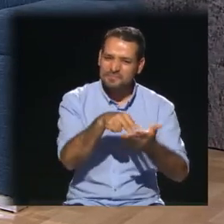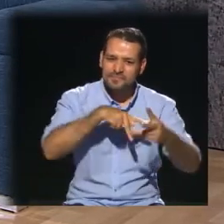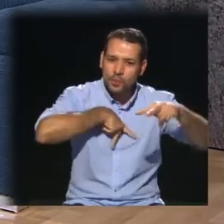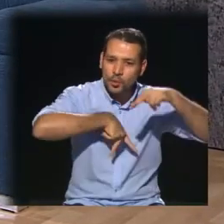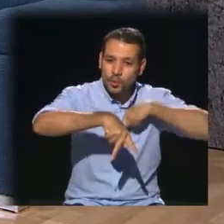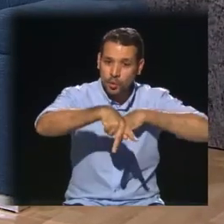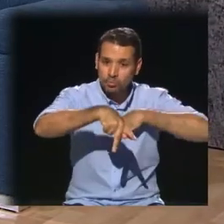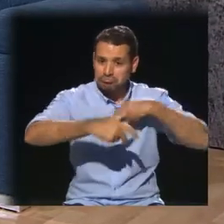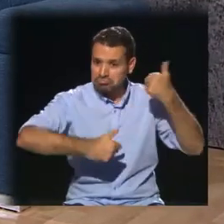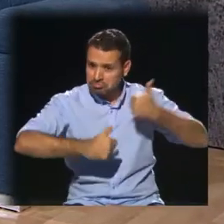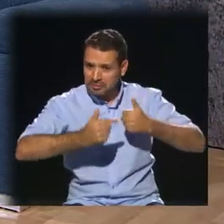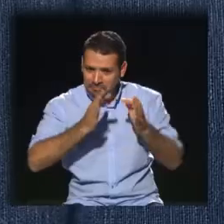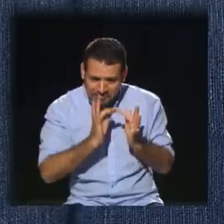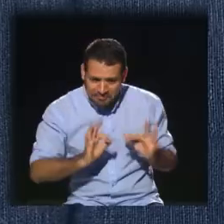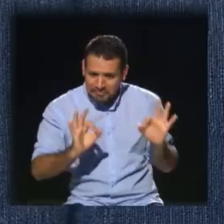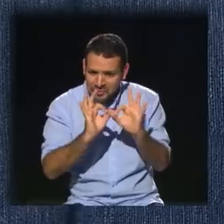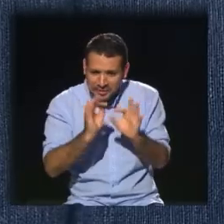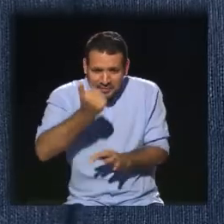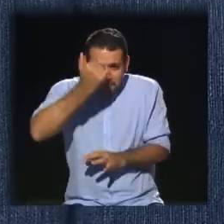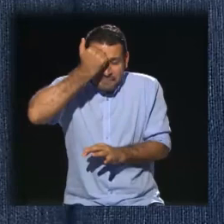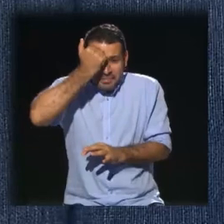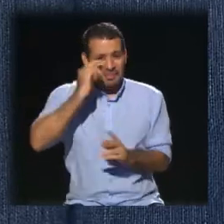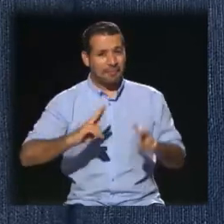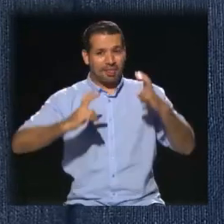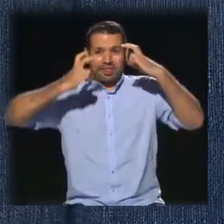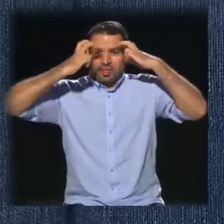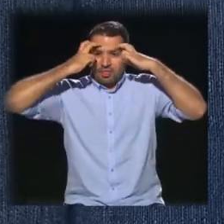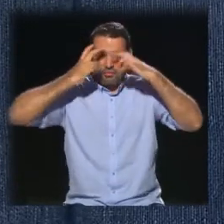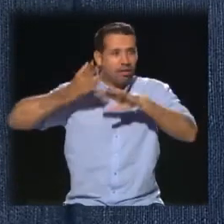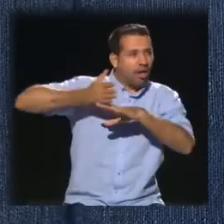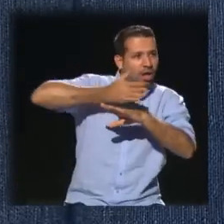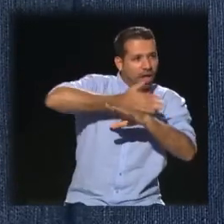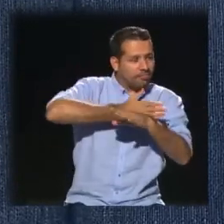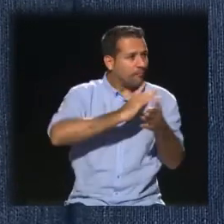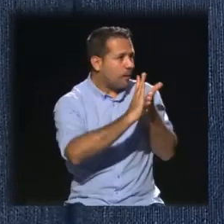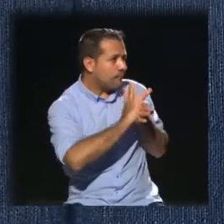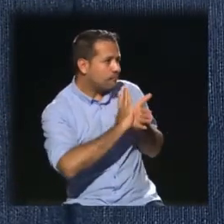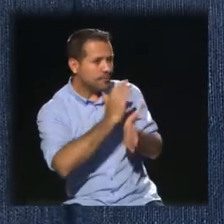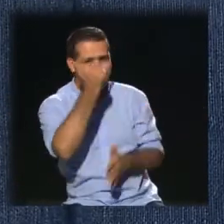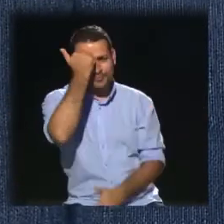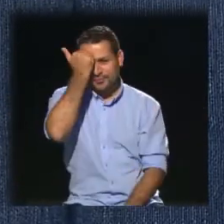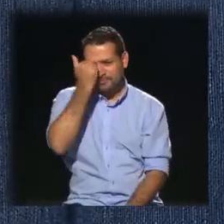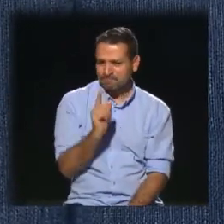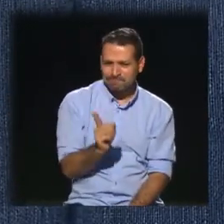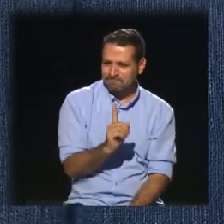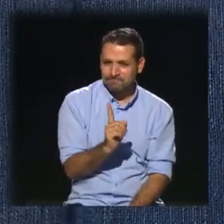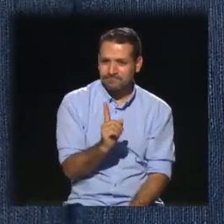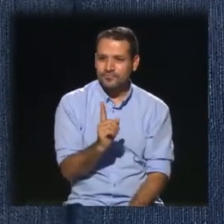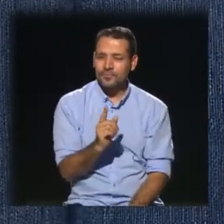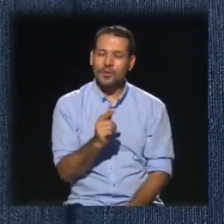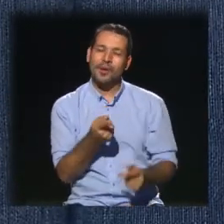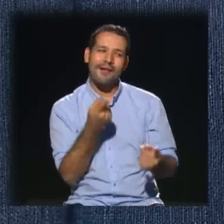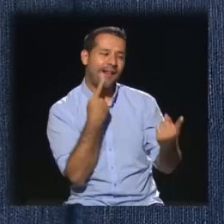poderosa no es el conocimiento y no es el saber disciplinar, como lo decía el profe, sino el poder de